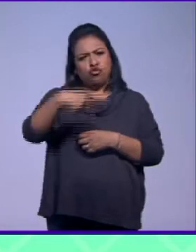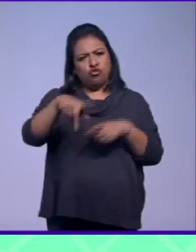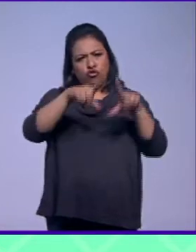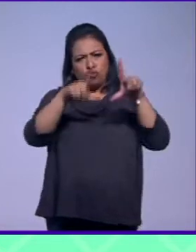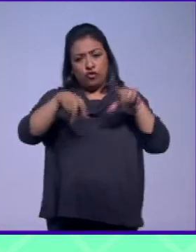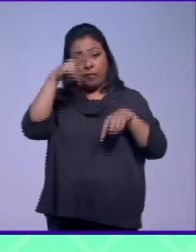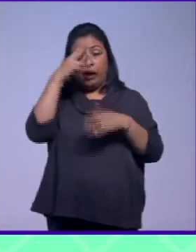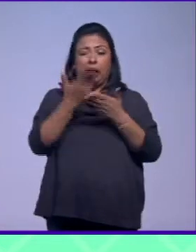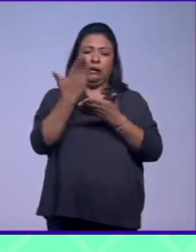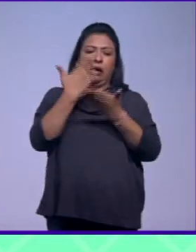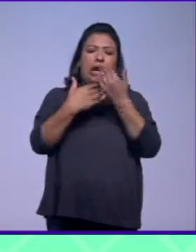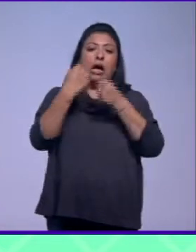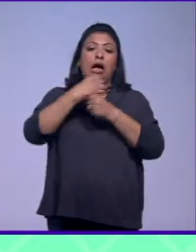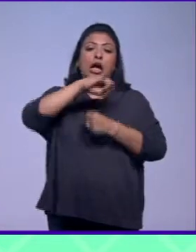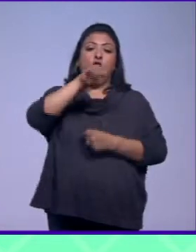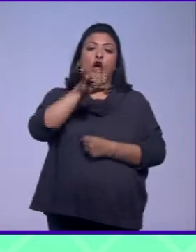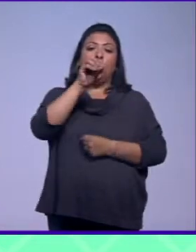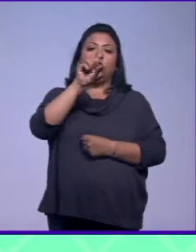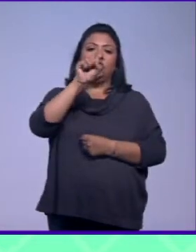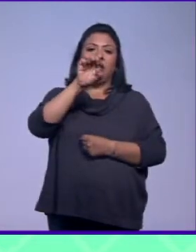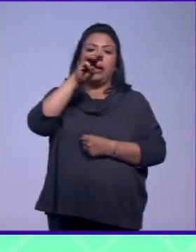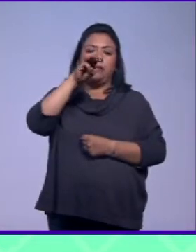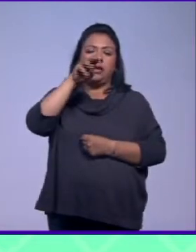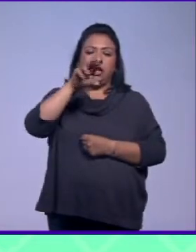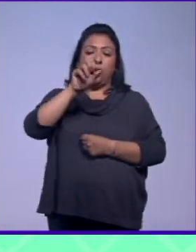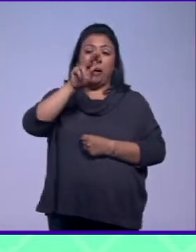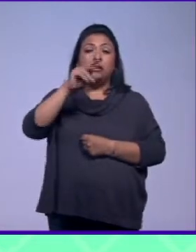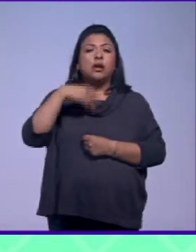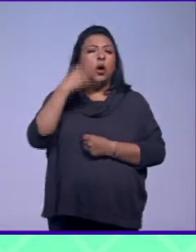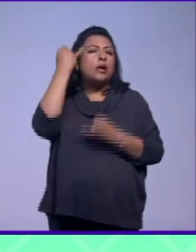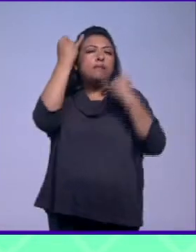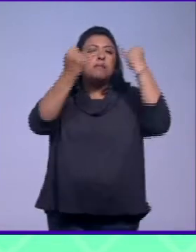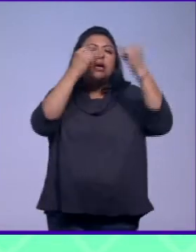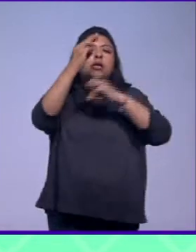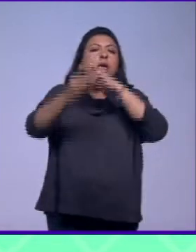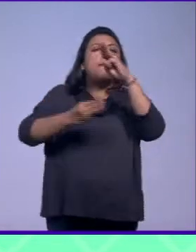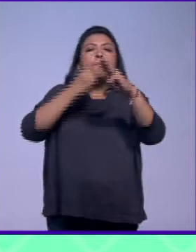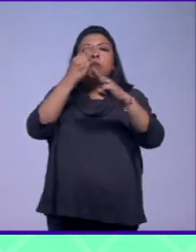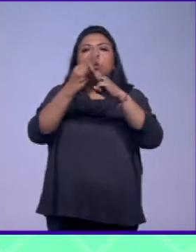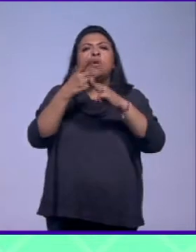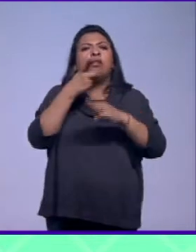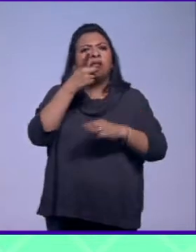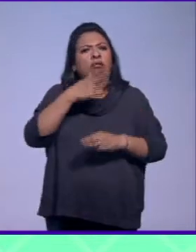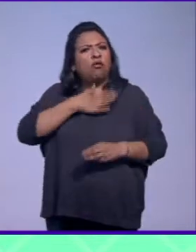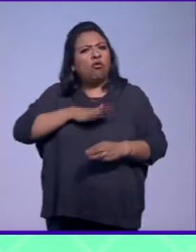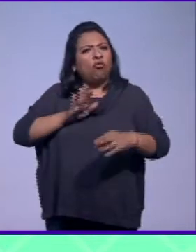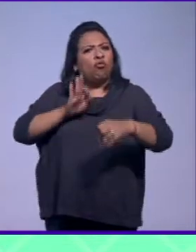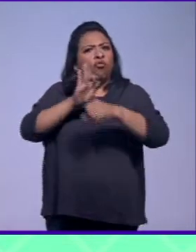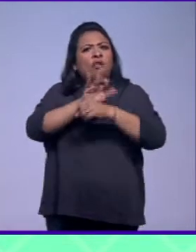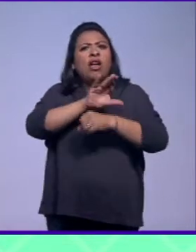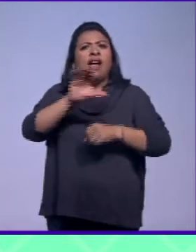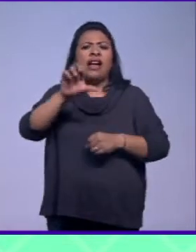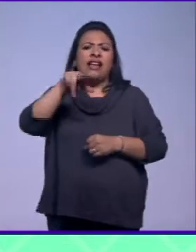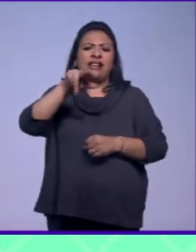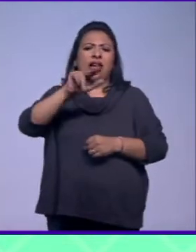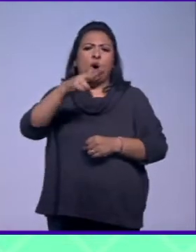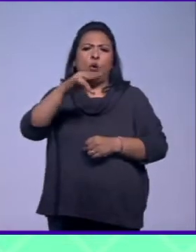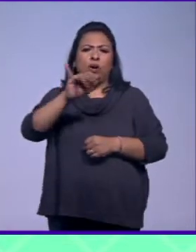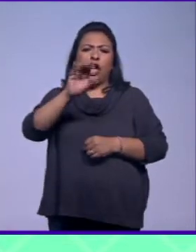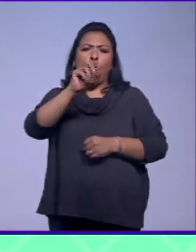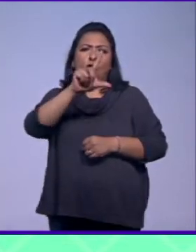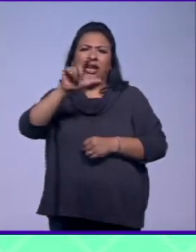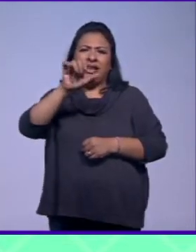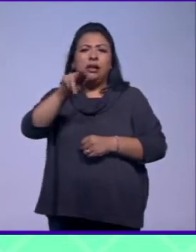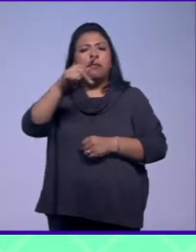hace algunos años josé emilio pacheco imaginó un mundo en el que si se se hiciera justicia la figura de nahui ollin para hacer